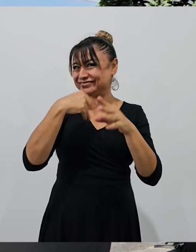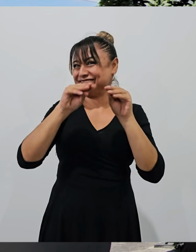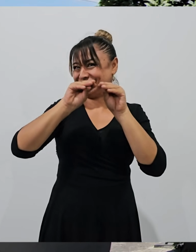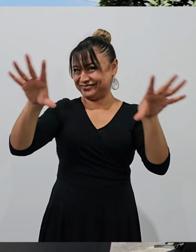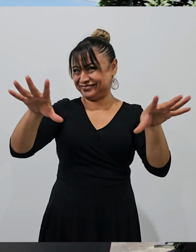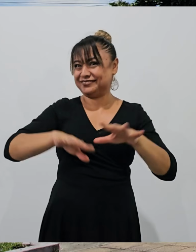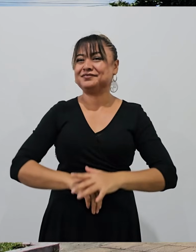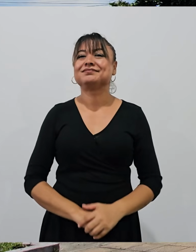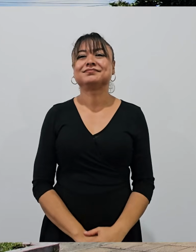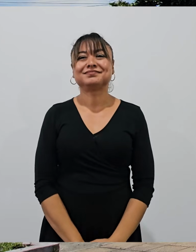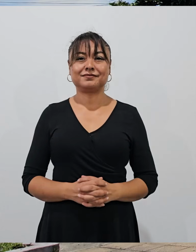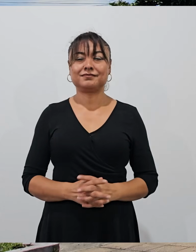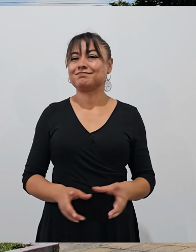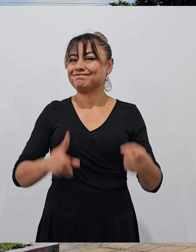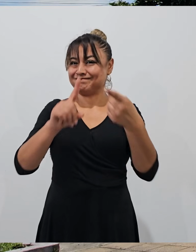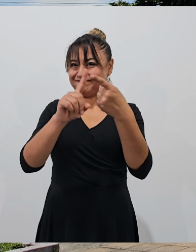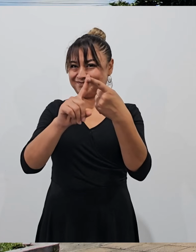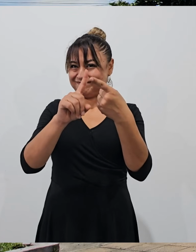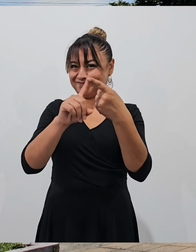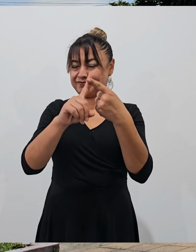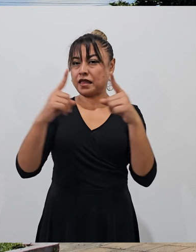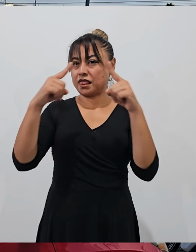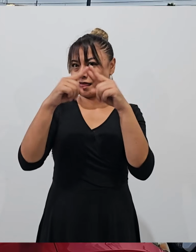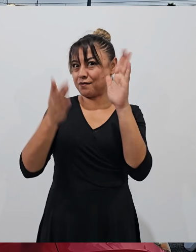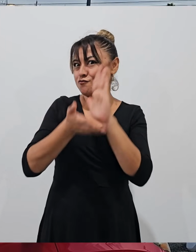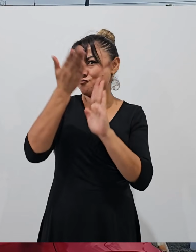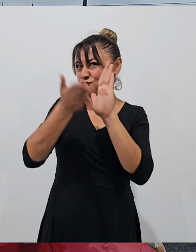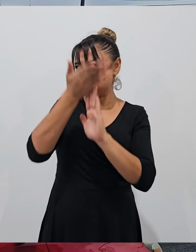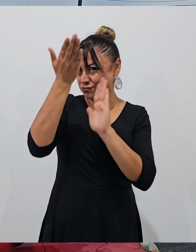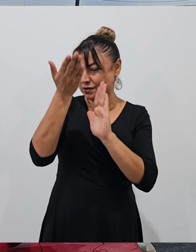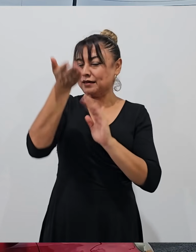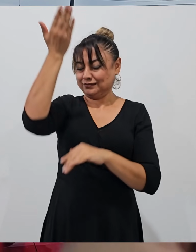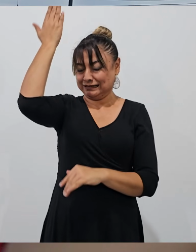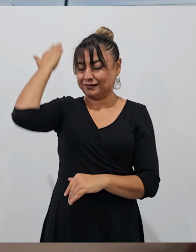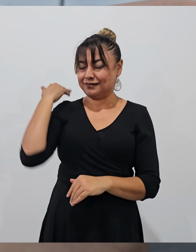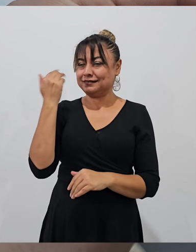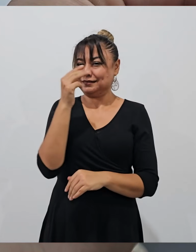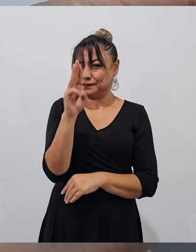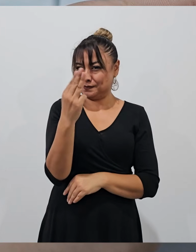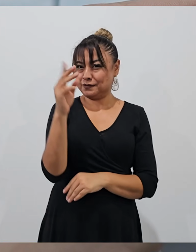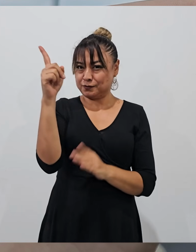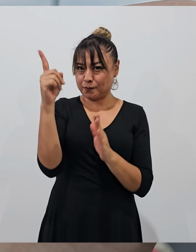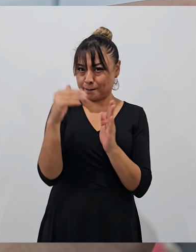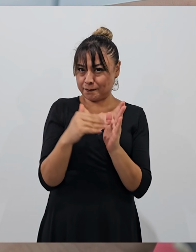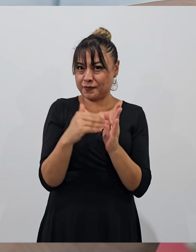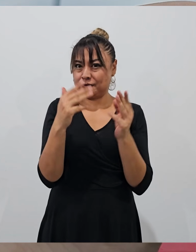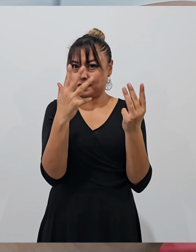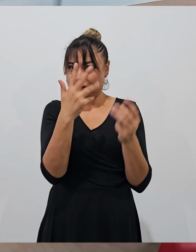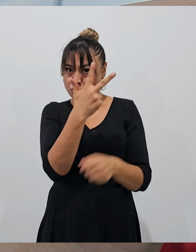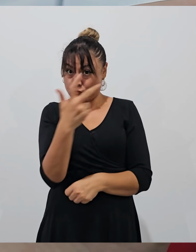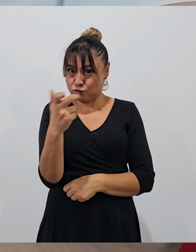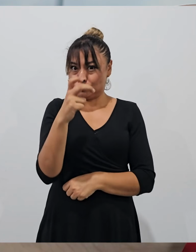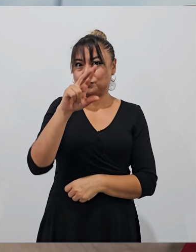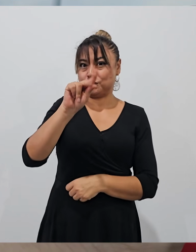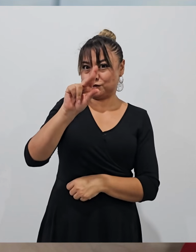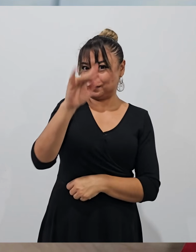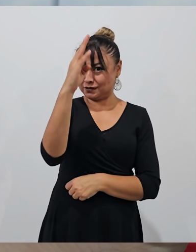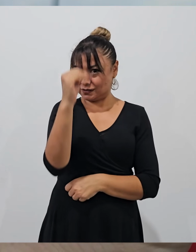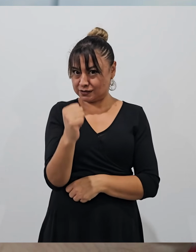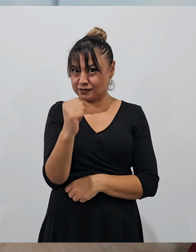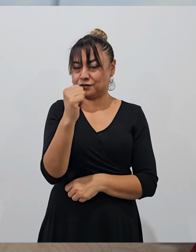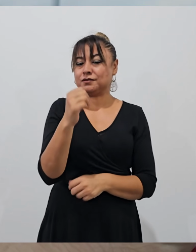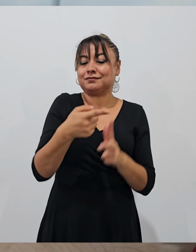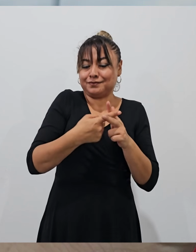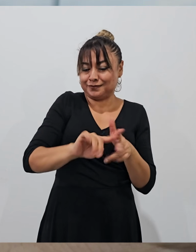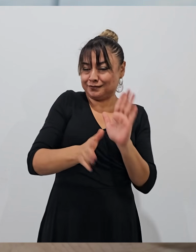a más personas. Punto número 1. La construcción del templo. En mayo de 1889 se colocó la primera piedra del templo, el cual fue inaugurado de